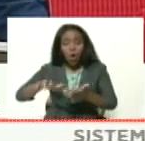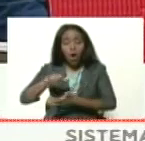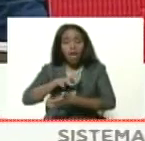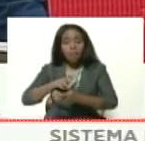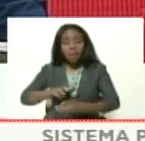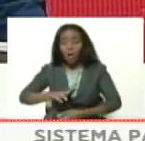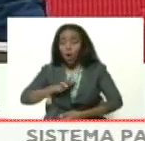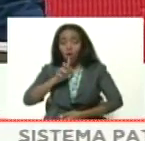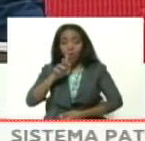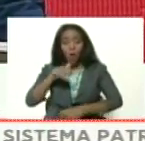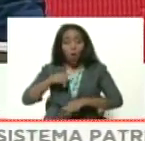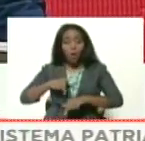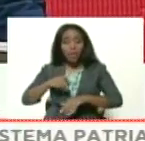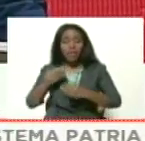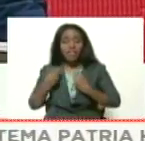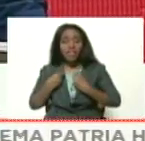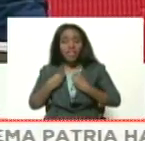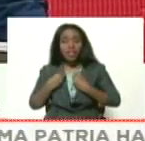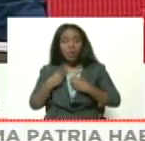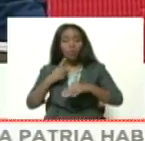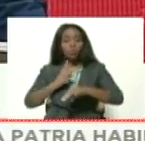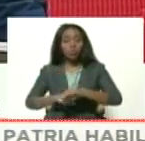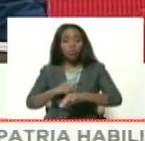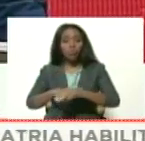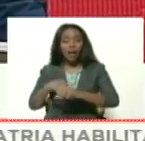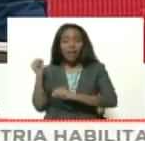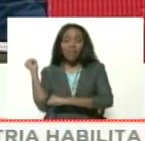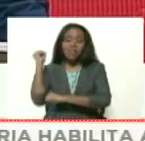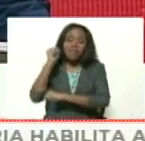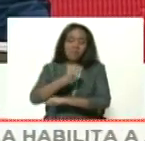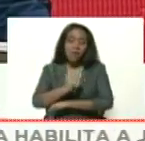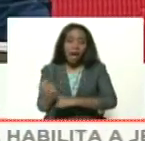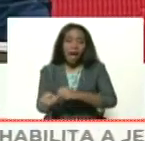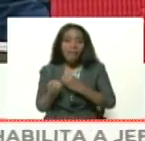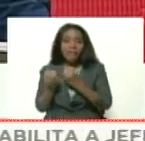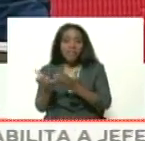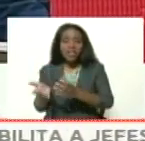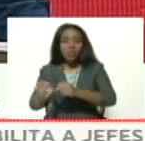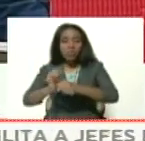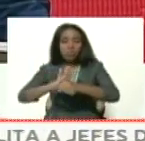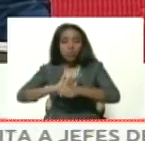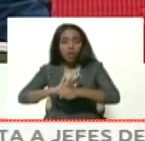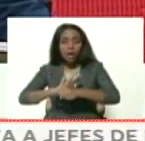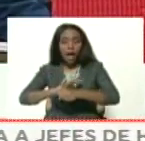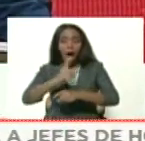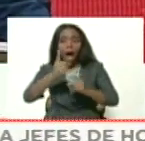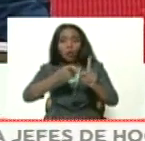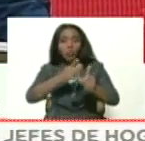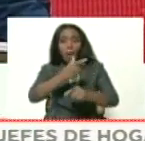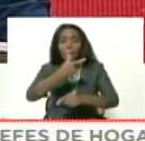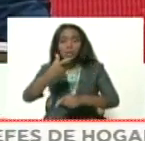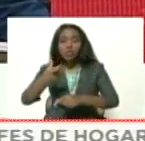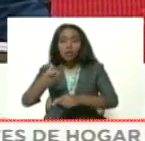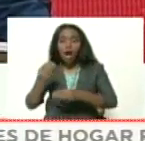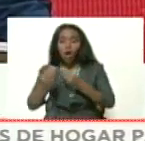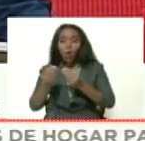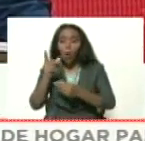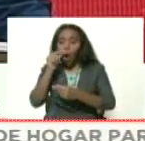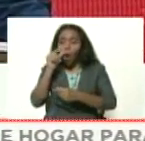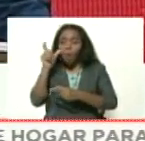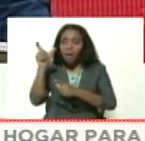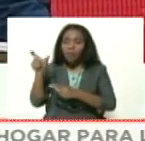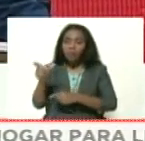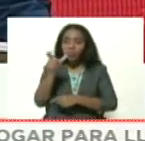combate de minuto a minuto para vencer al virus COVID-19, hay personas como Cliver Alcalá